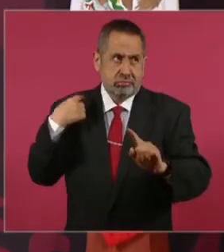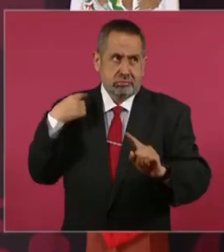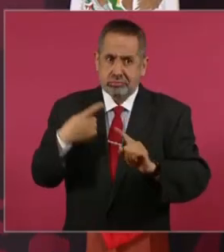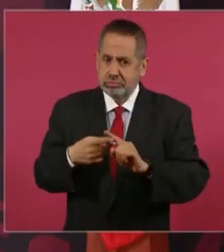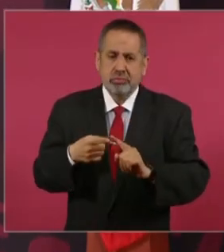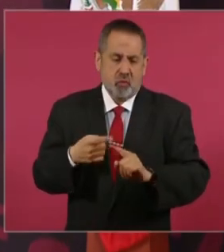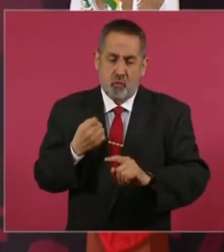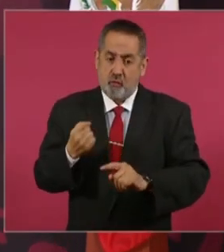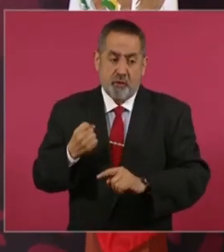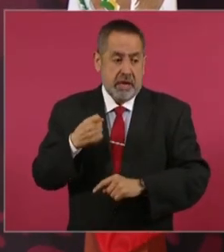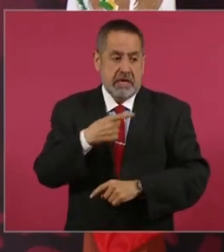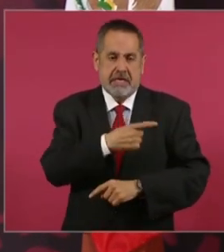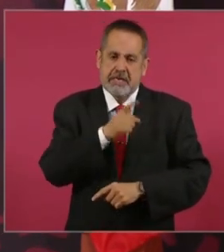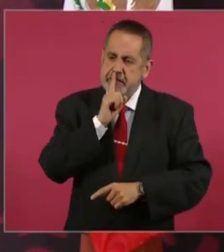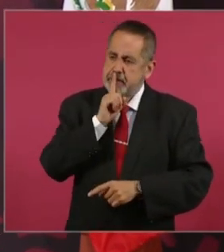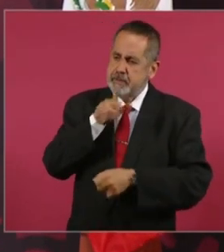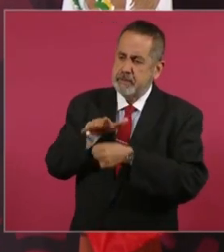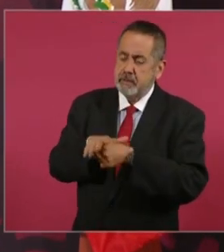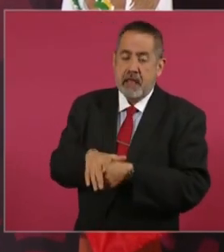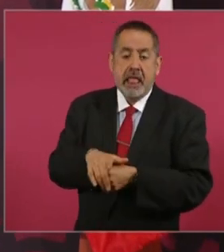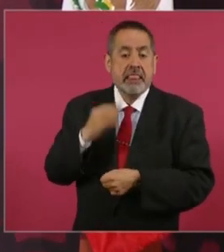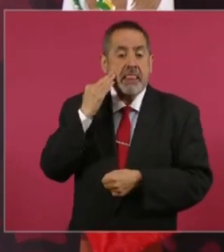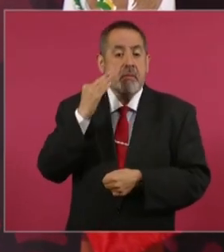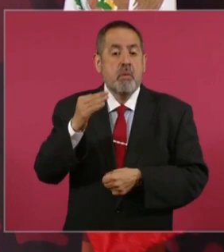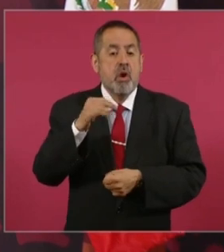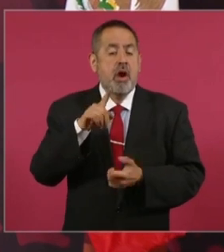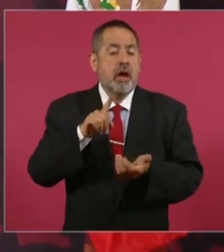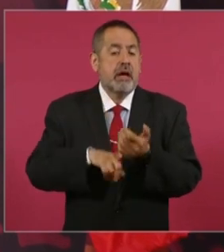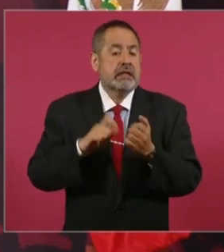tiempos, la de Calderón